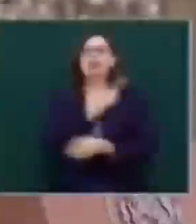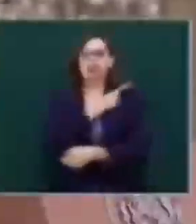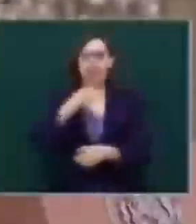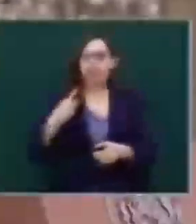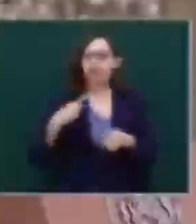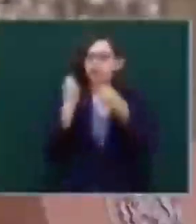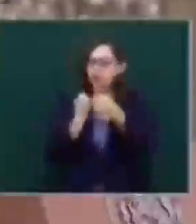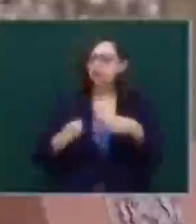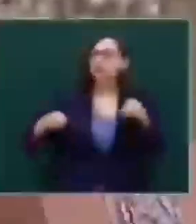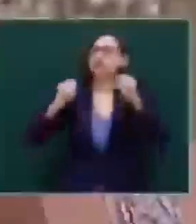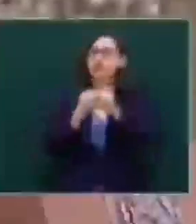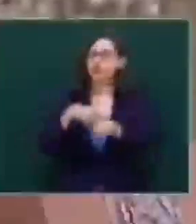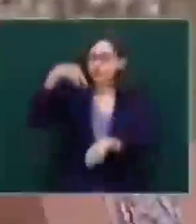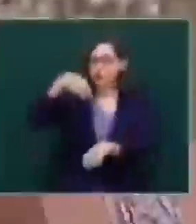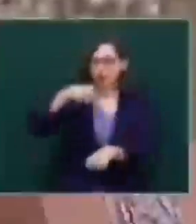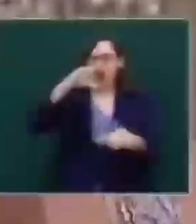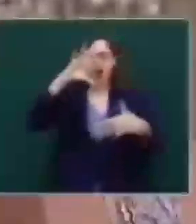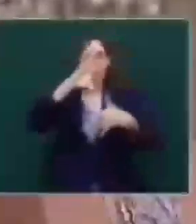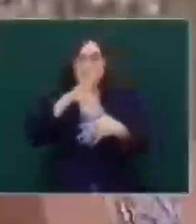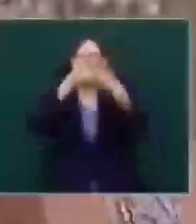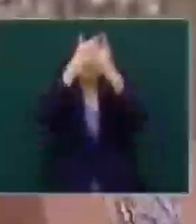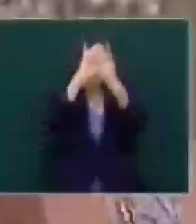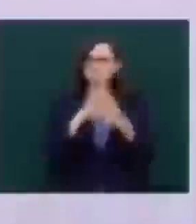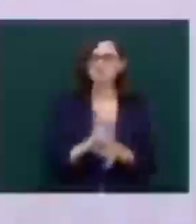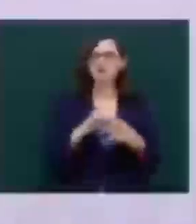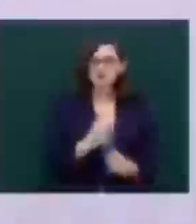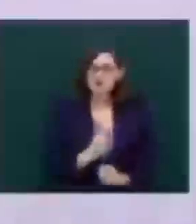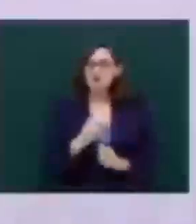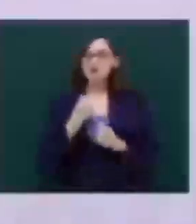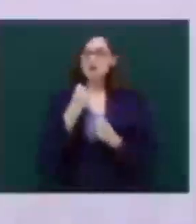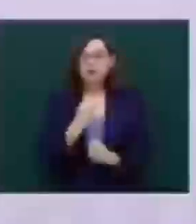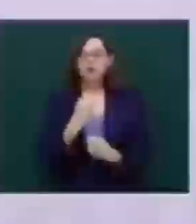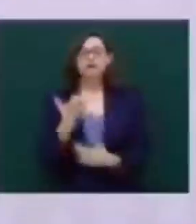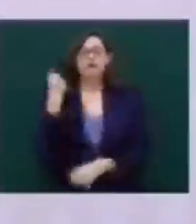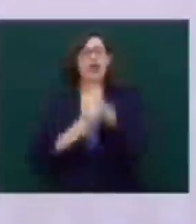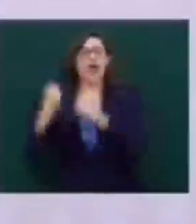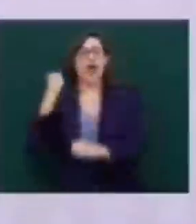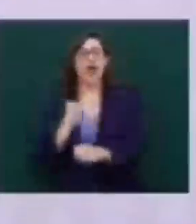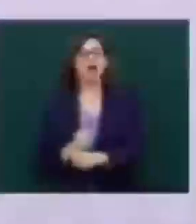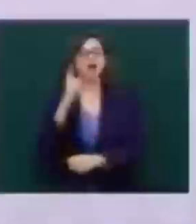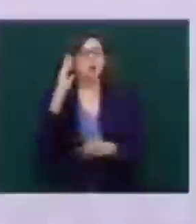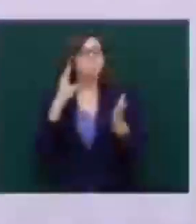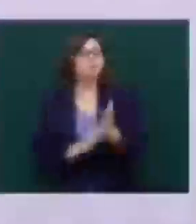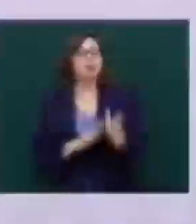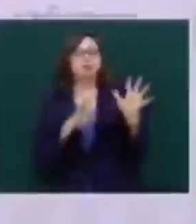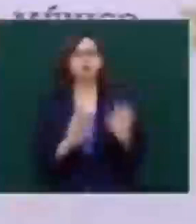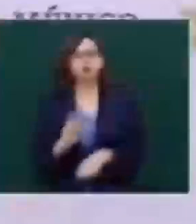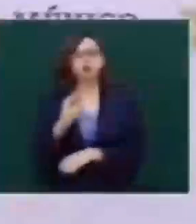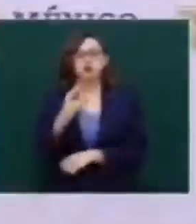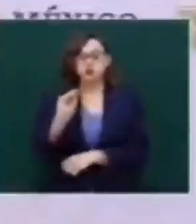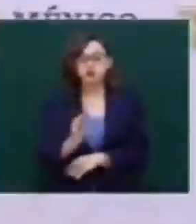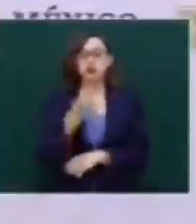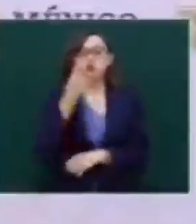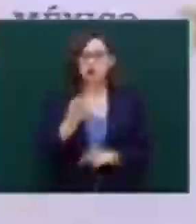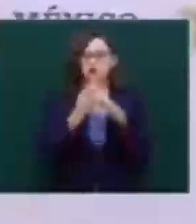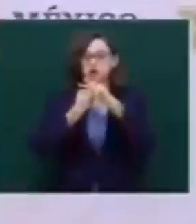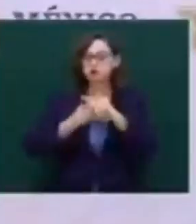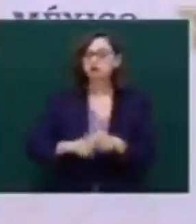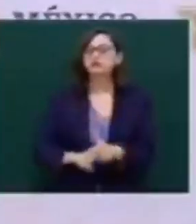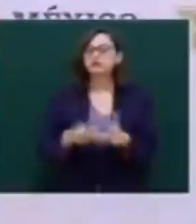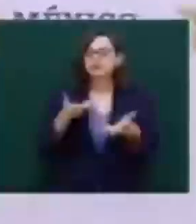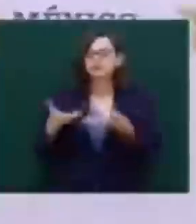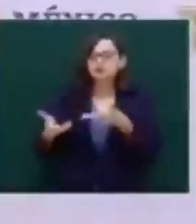distantes. El proceso de integración se ha venido dando desde 1994, cuando se firmó el primer